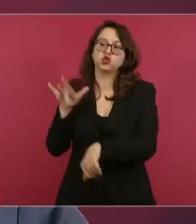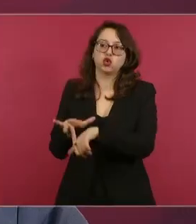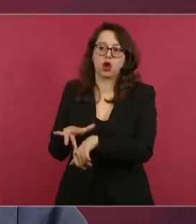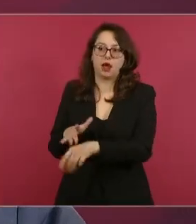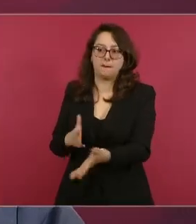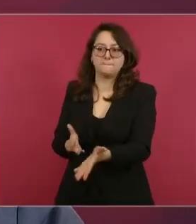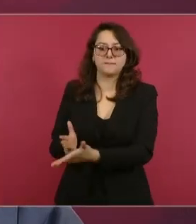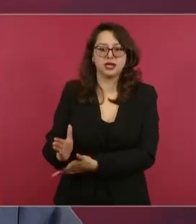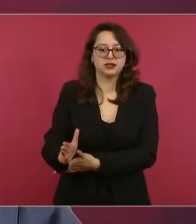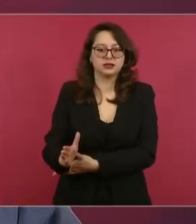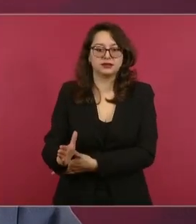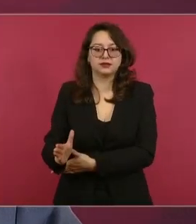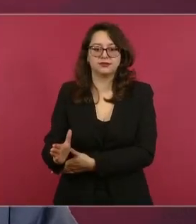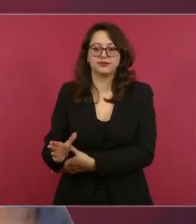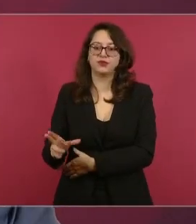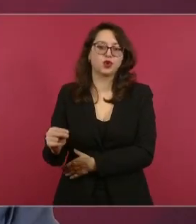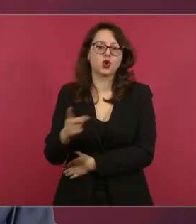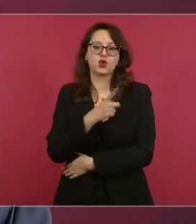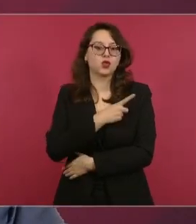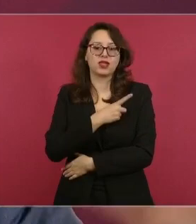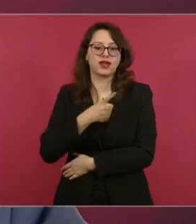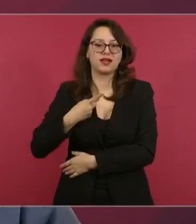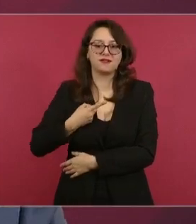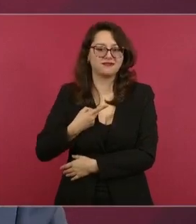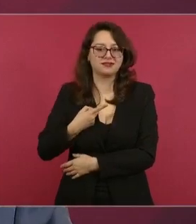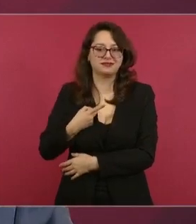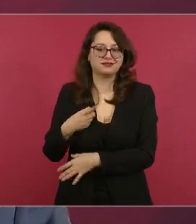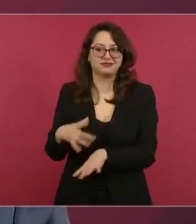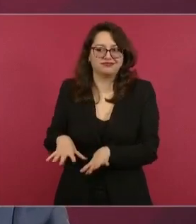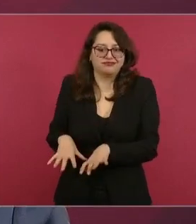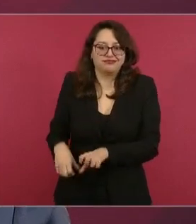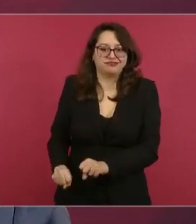invadir Panamá y quedarse